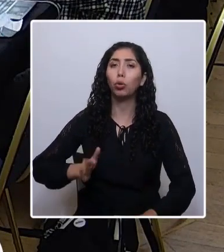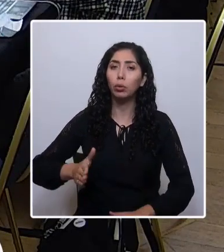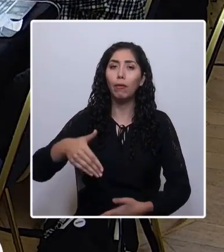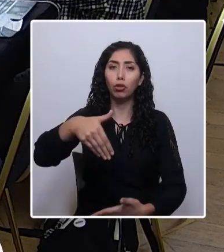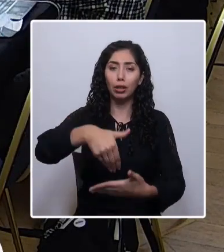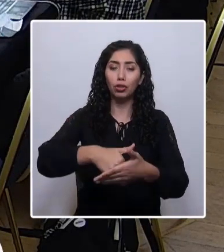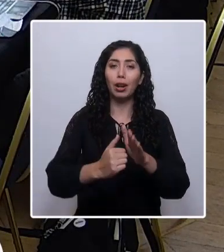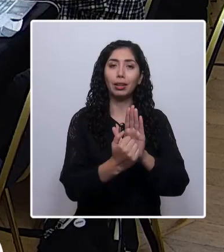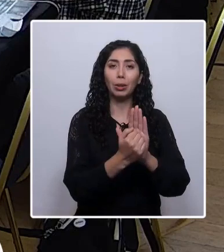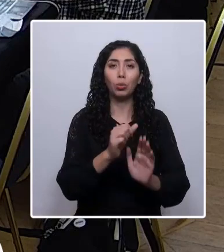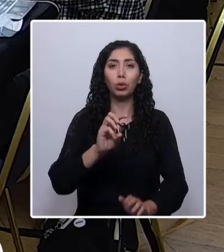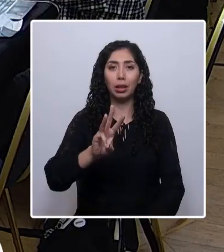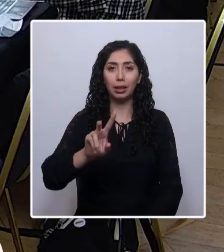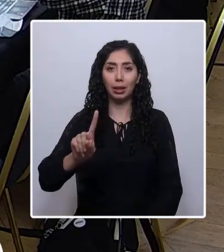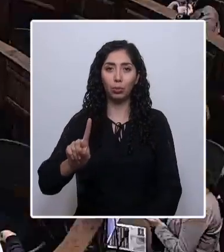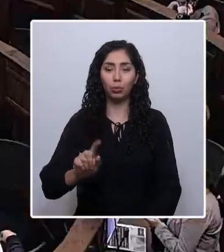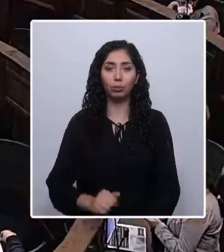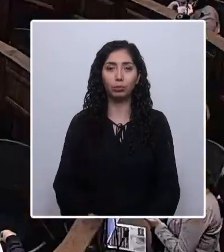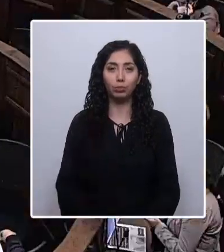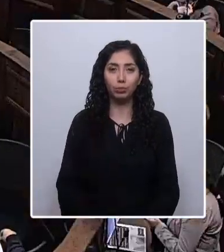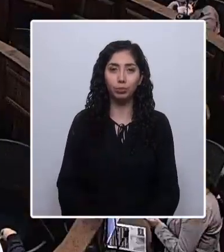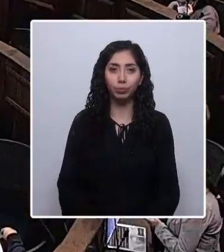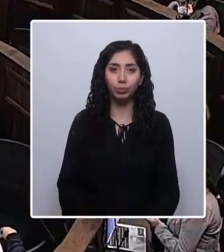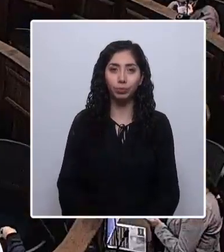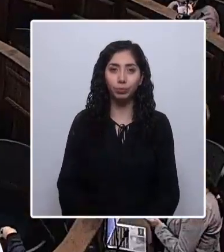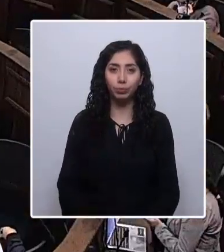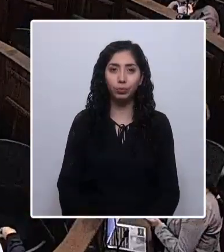artículo 31.